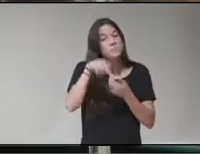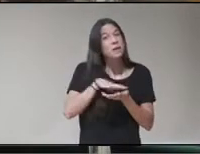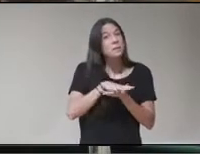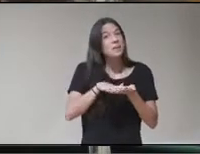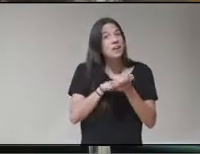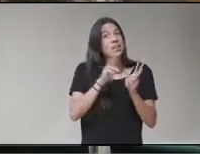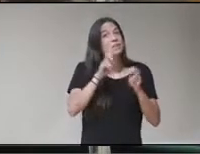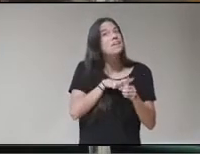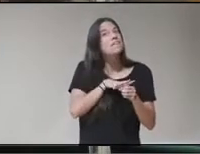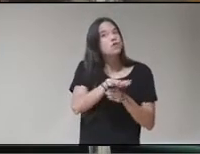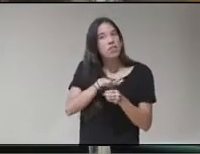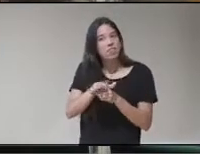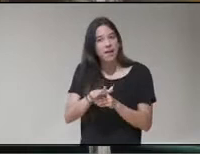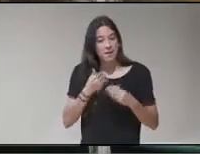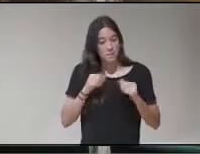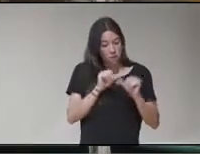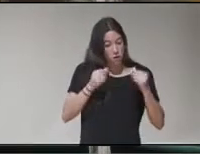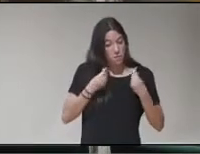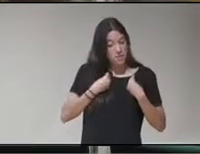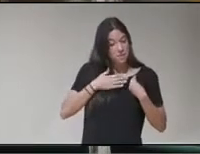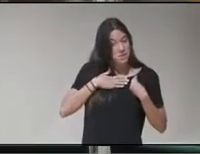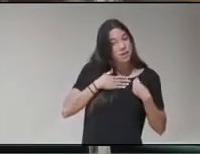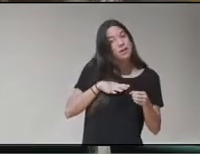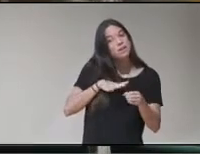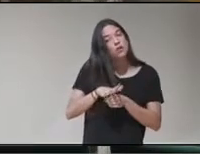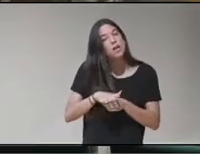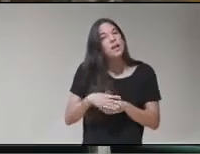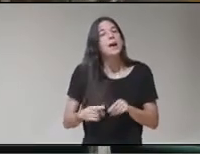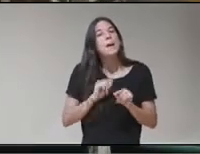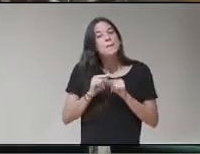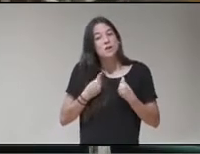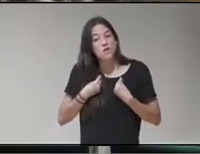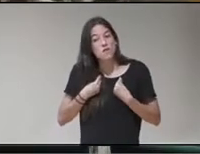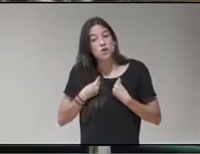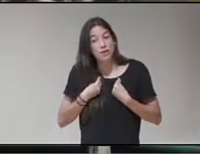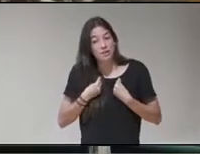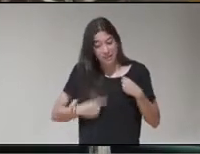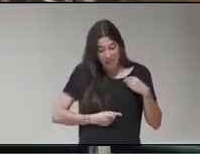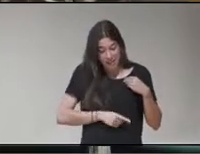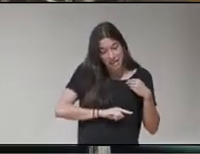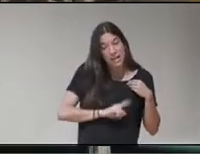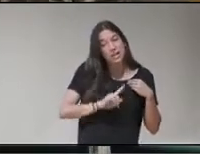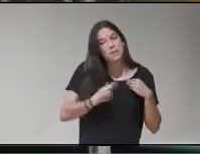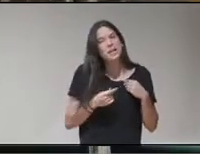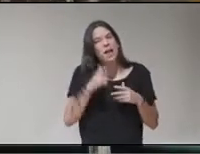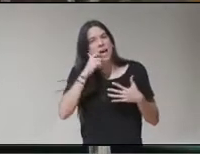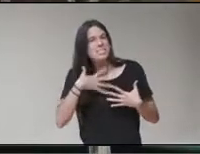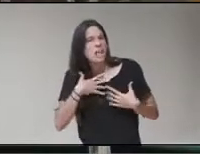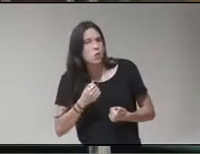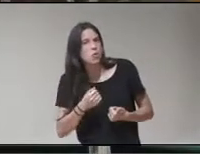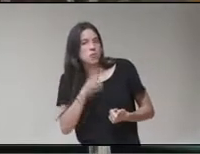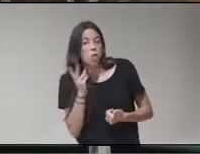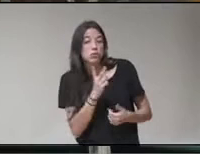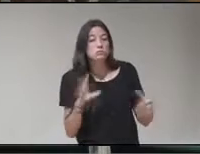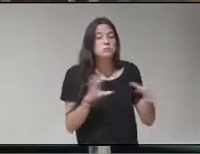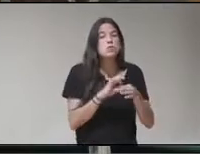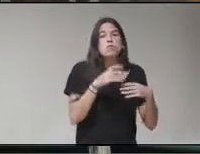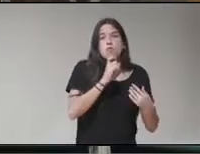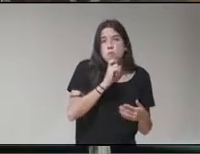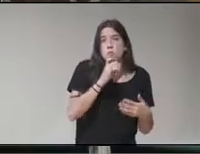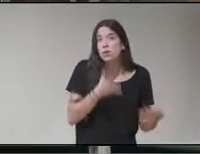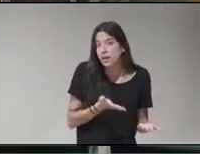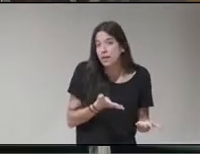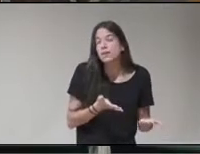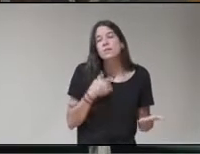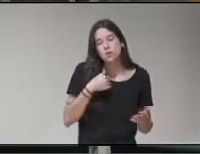que nuestro modo de vida tiene sobre la microbiota intestinal y la salud, fundamentalmente por una razón, porque me va a dar la excusa para hablar de